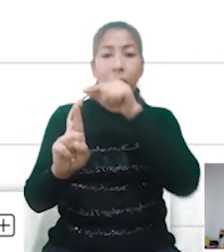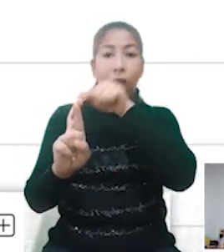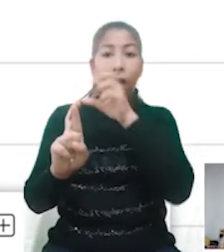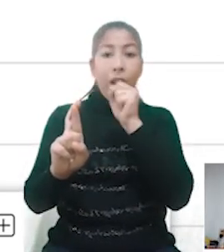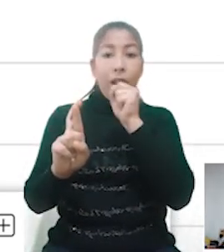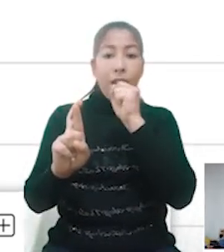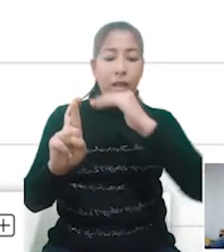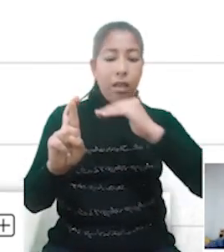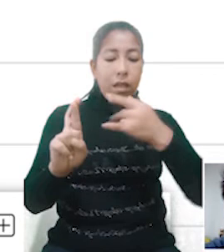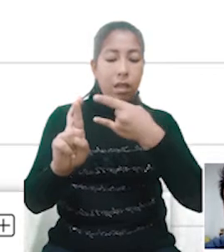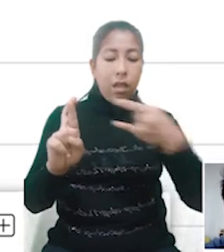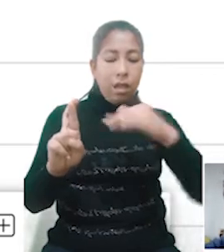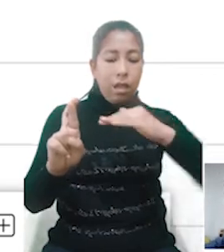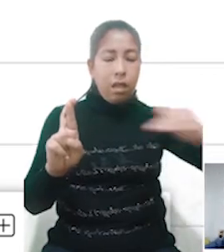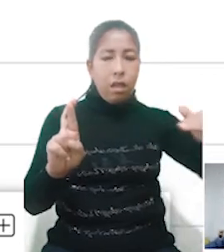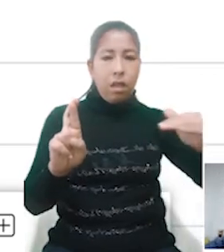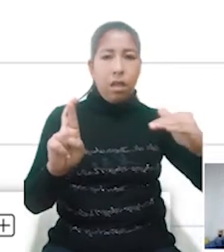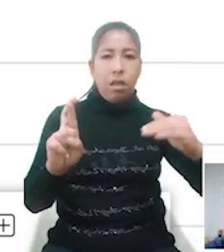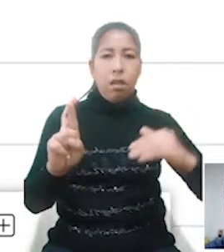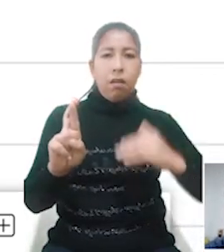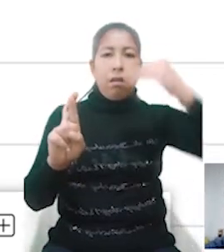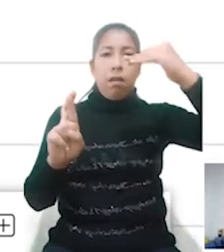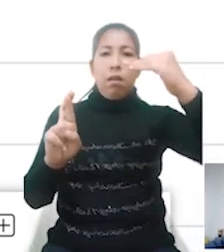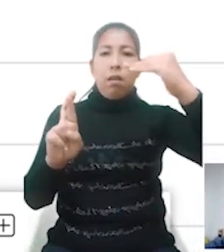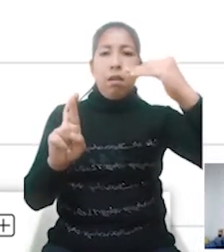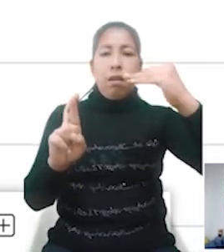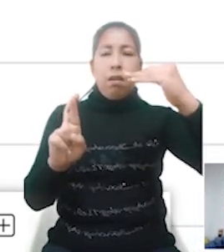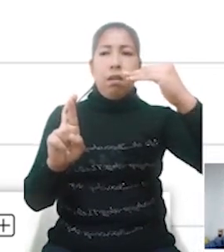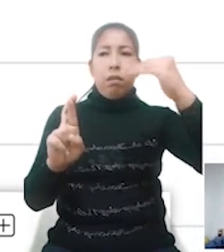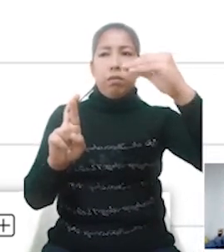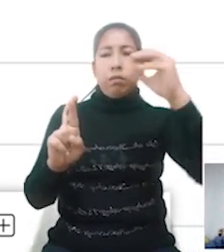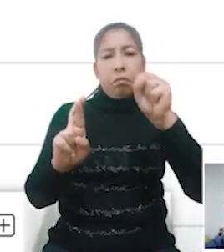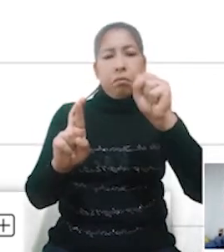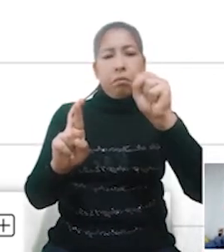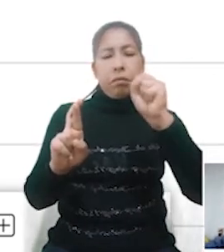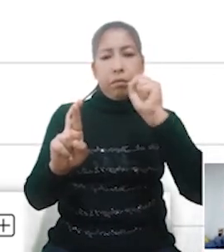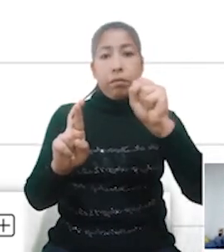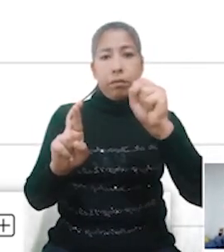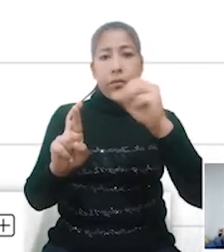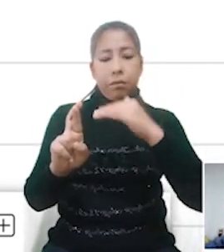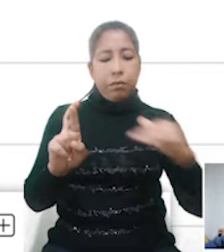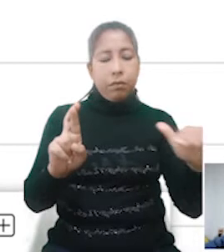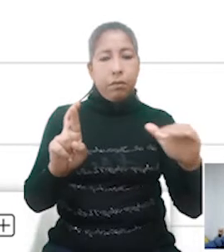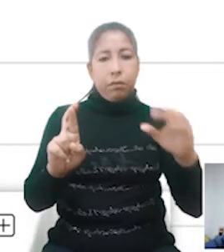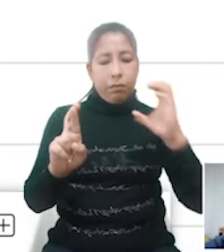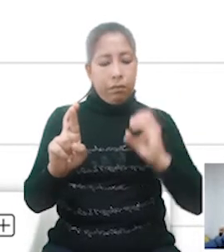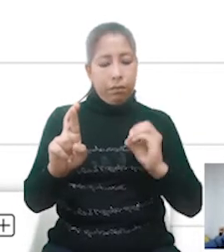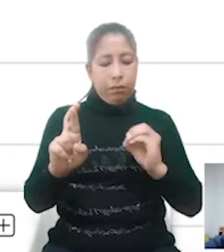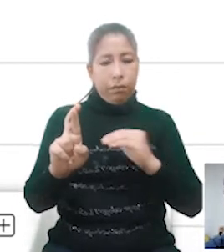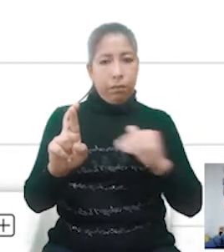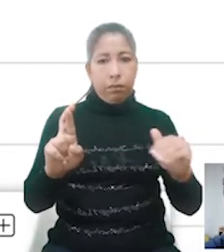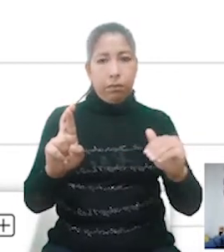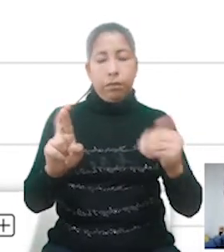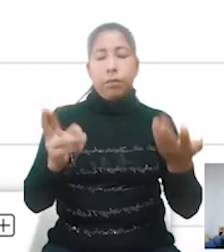ecuación a dividir. Tendremos la longitud del arco dividido entre el ángulo central θ equivale